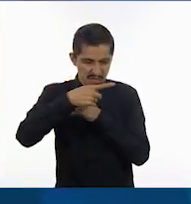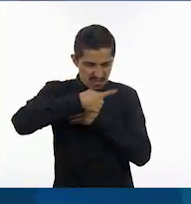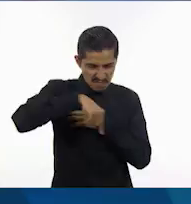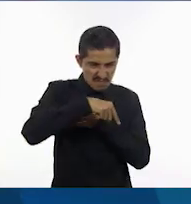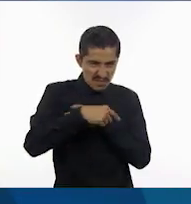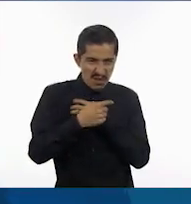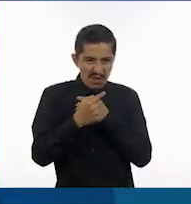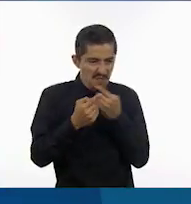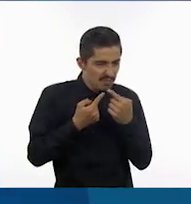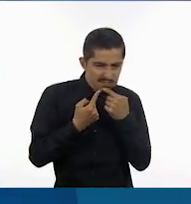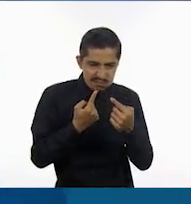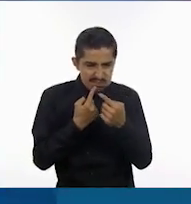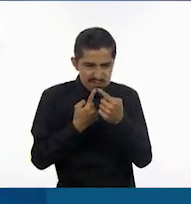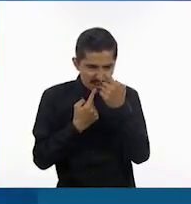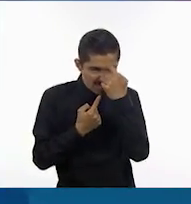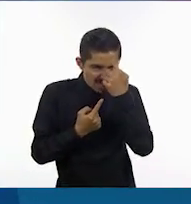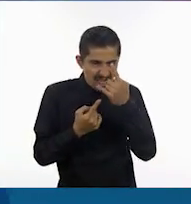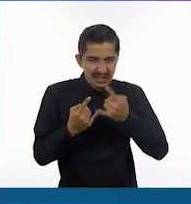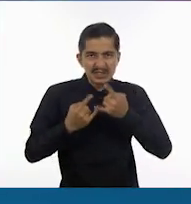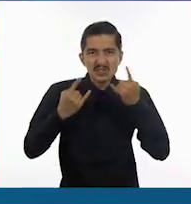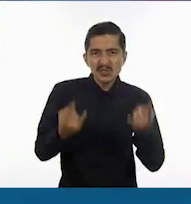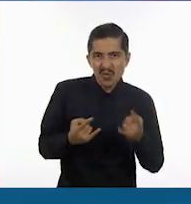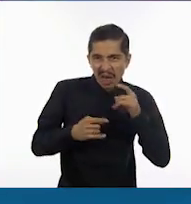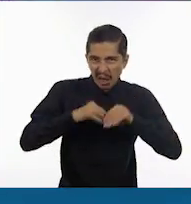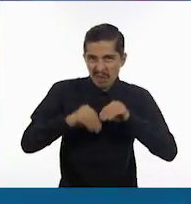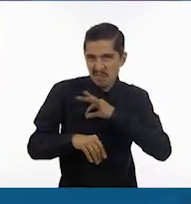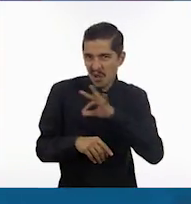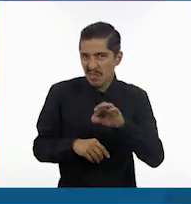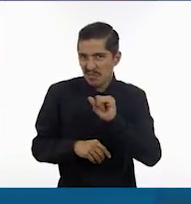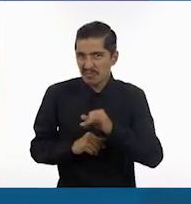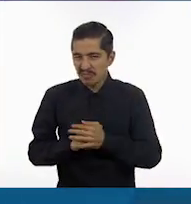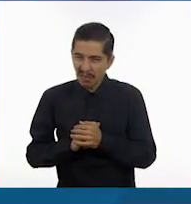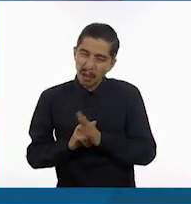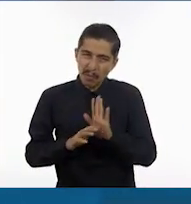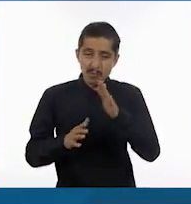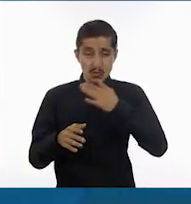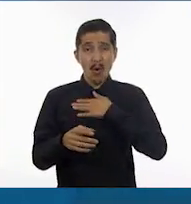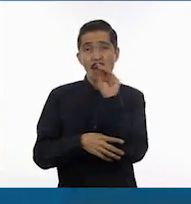Me parece, me encanta, sí. Yo empiezo. Bueno,